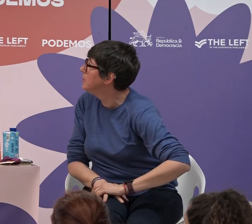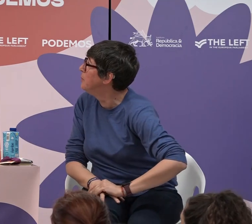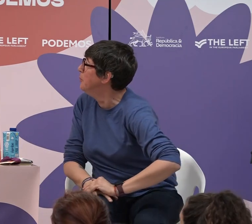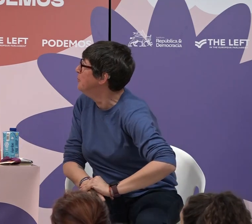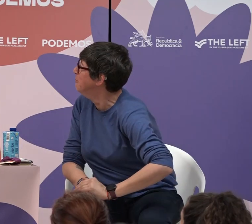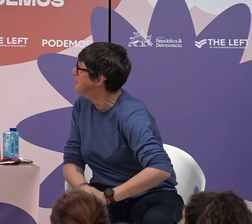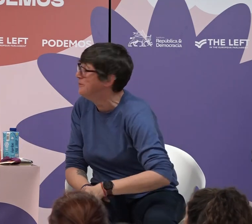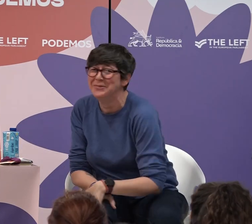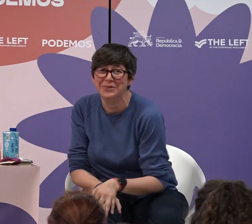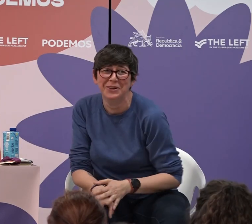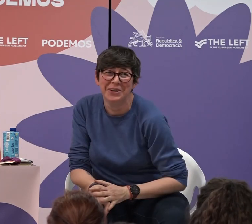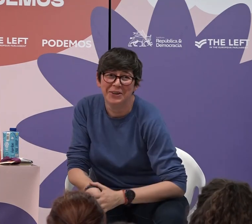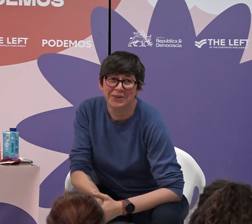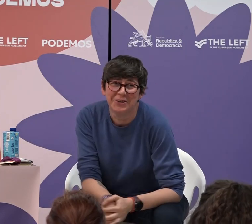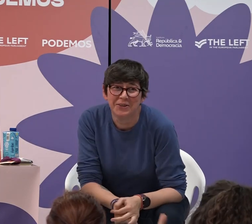y la tercera